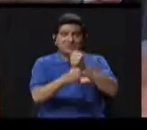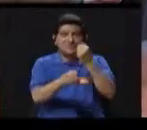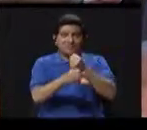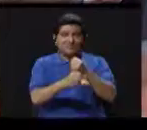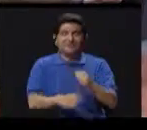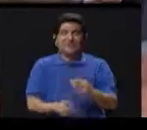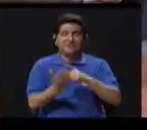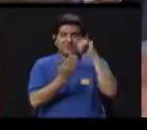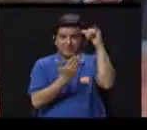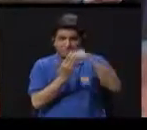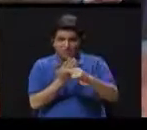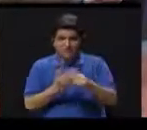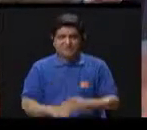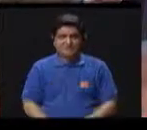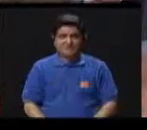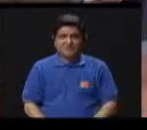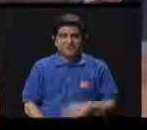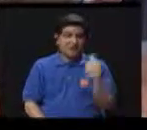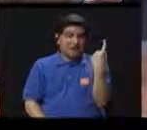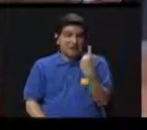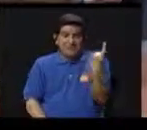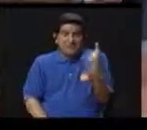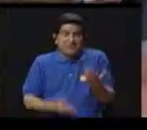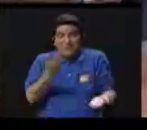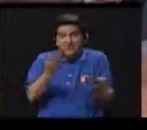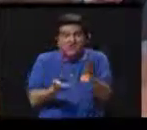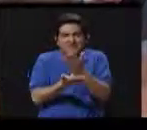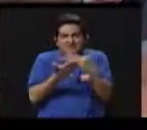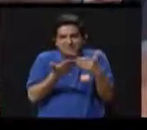voy a estar, mire. Esa es la